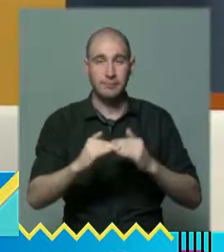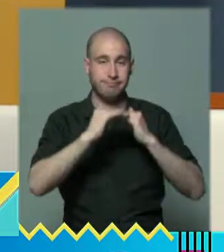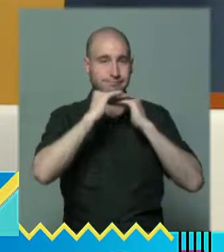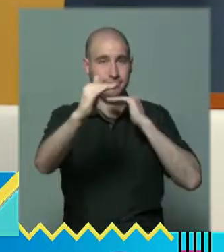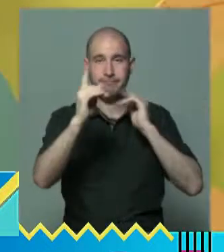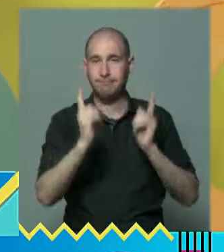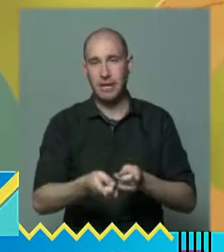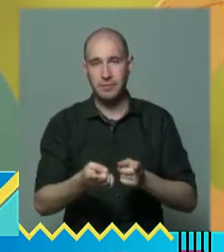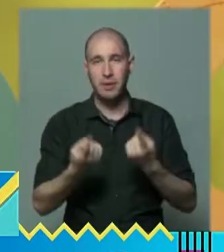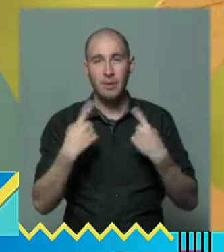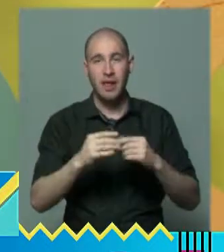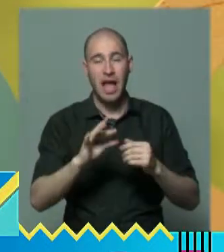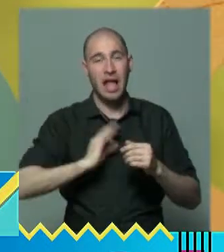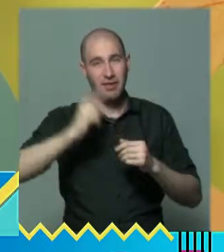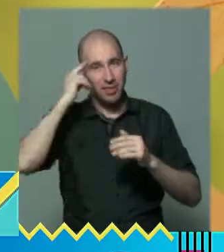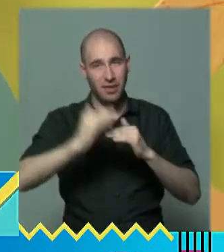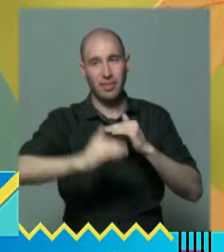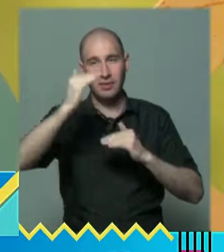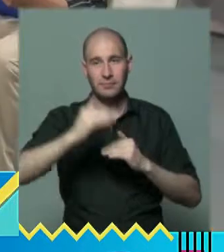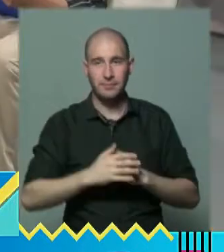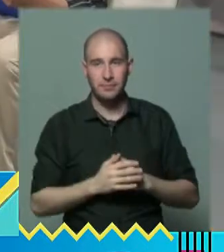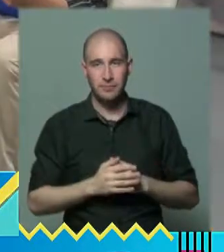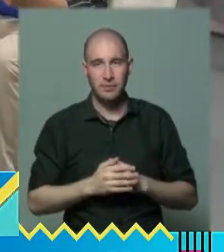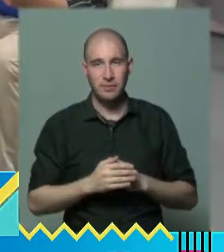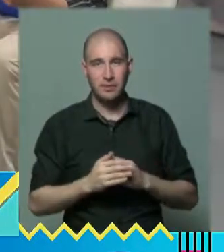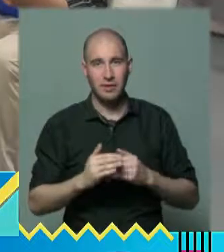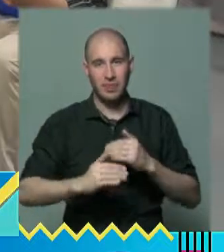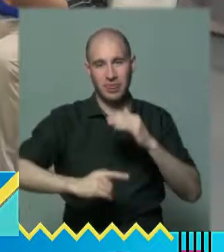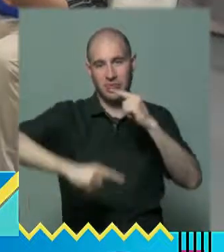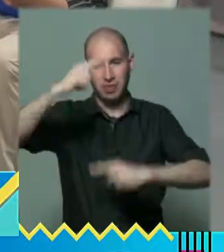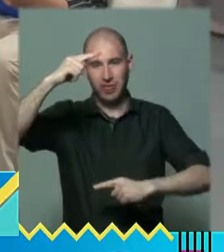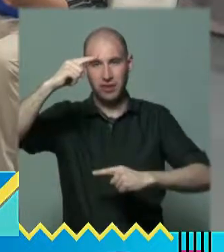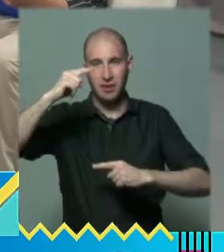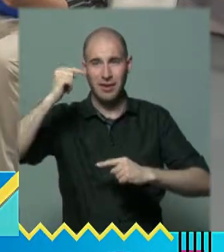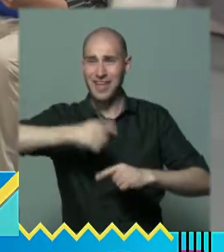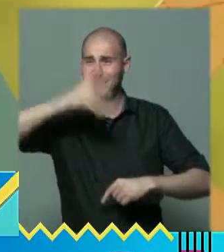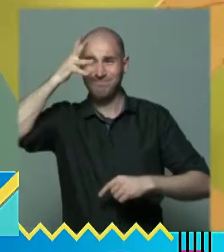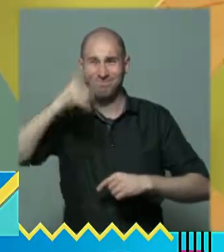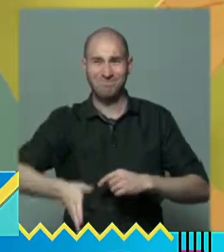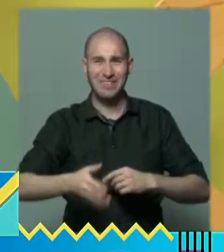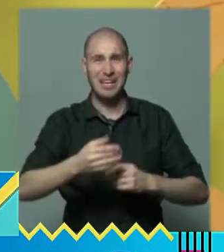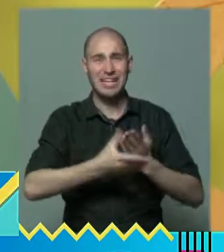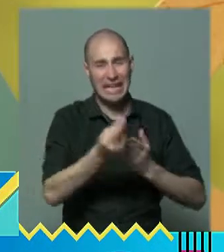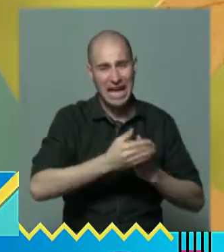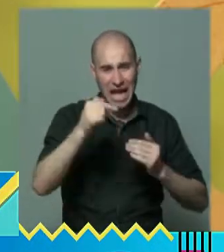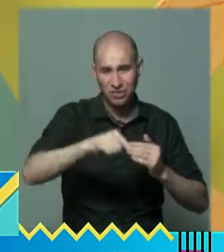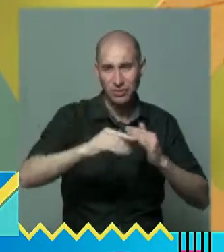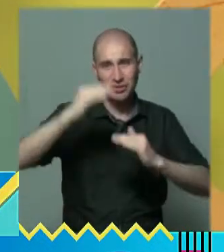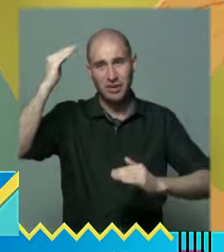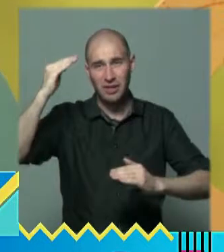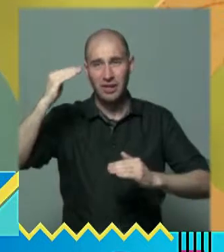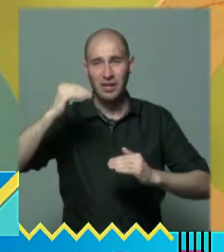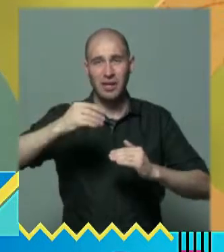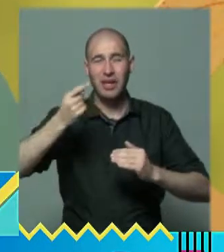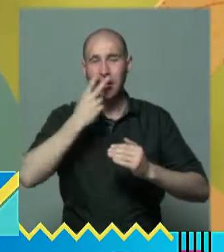congelados. Terminamos la década con un bache, digamos, brutal entre el costo